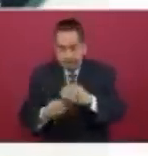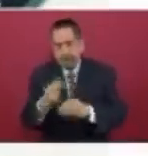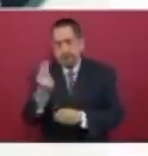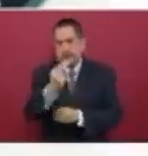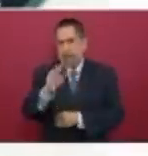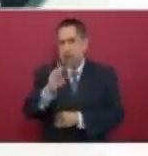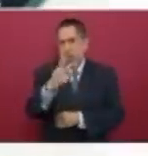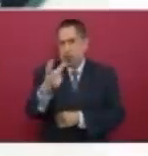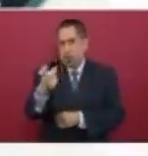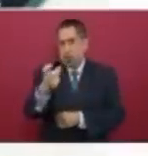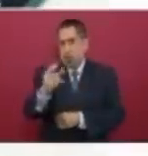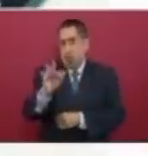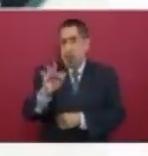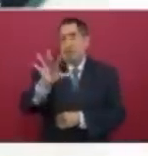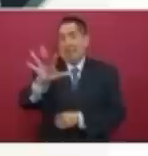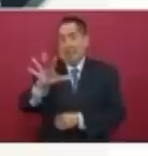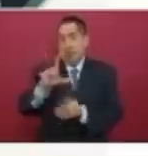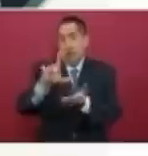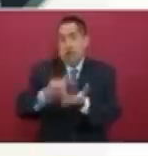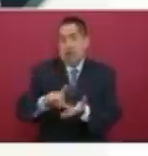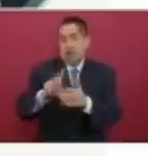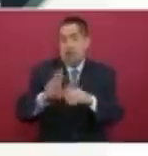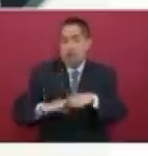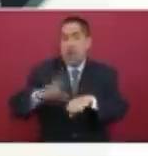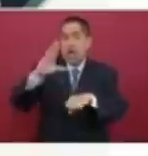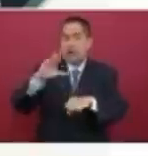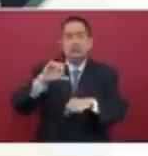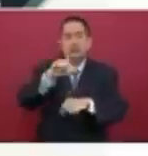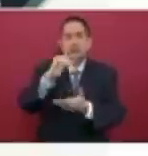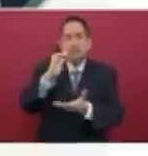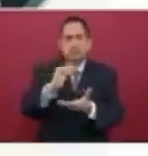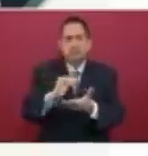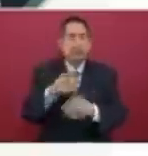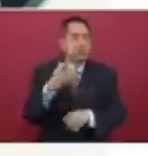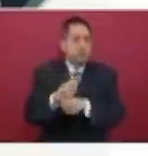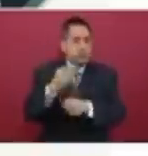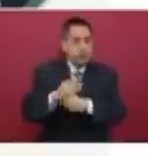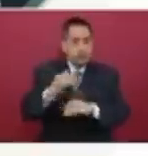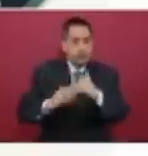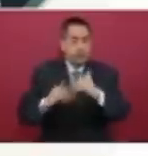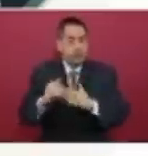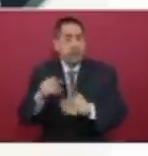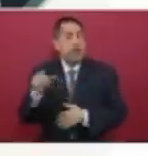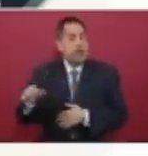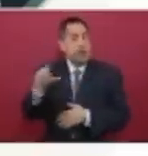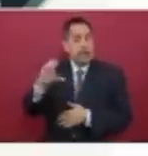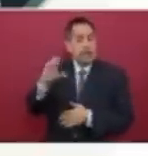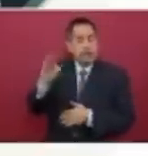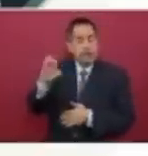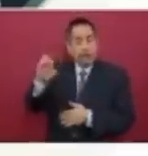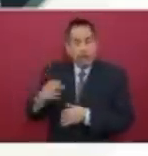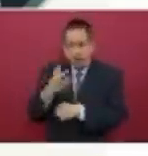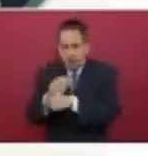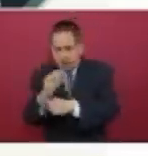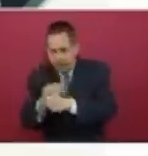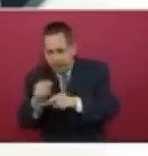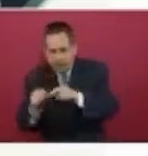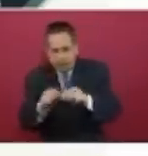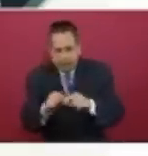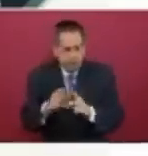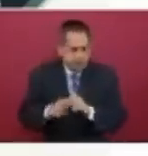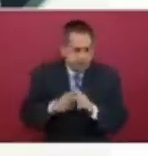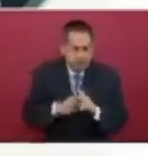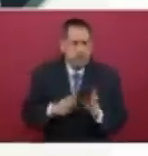245 litros por segundo más y las obras que realizó la comisión final de electricidad nos dan